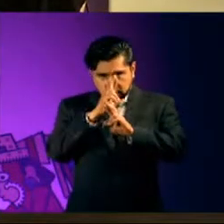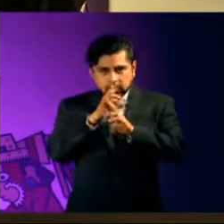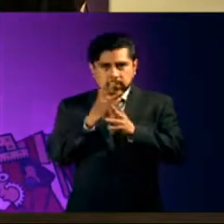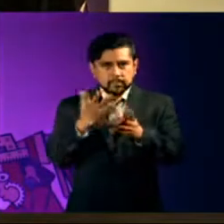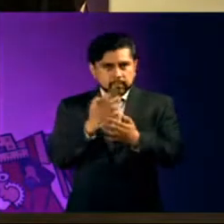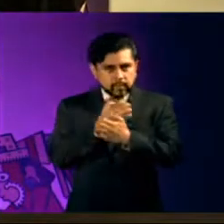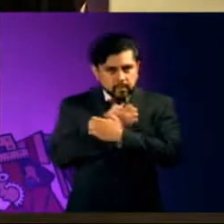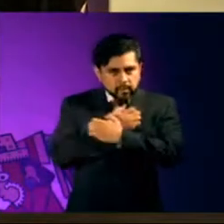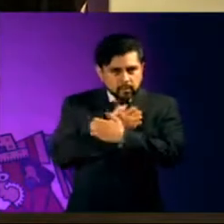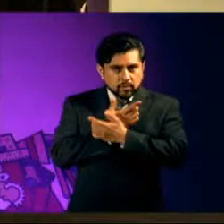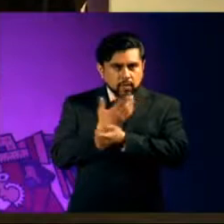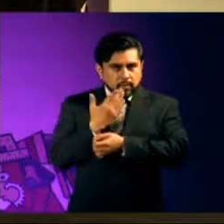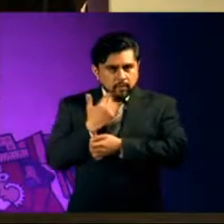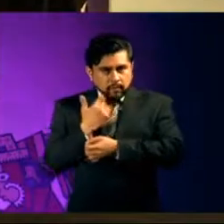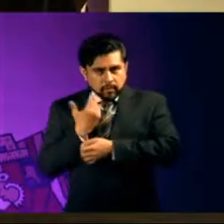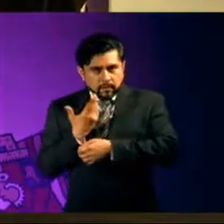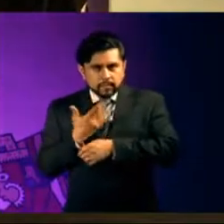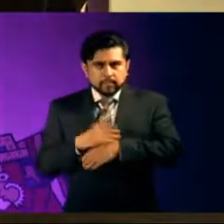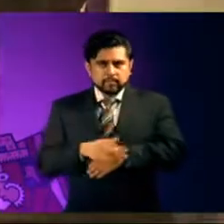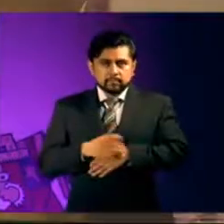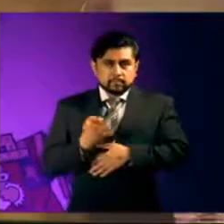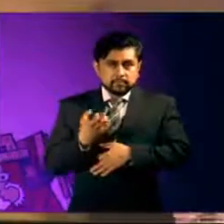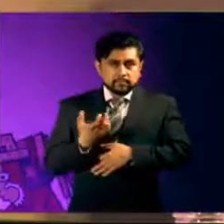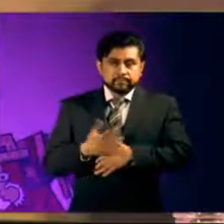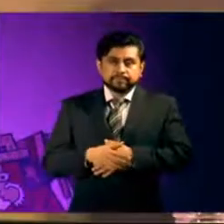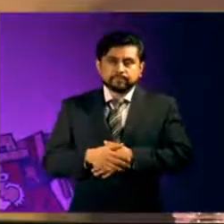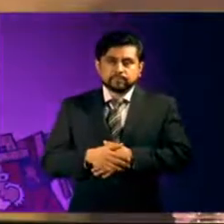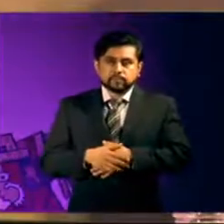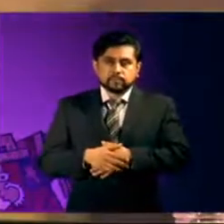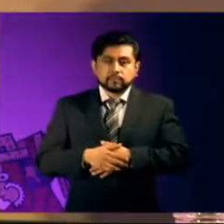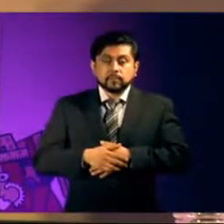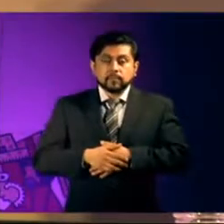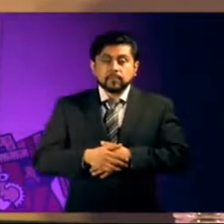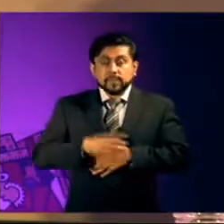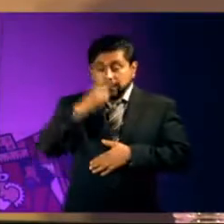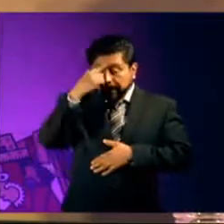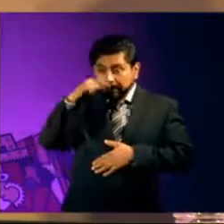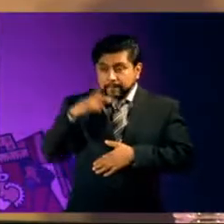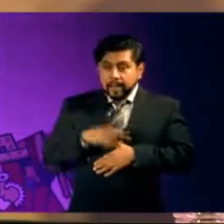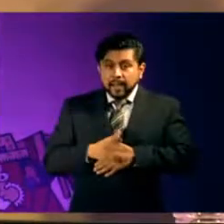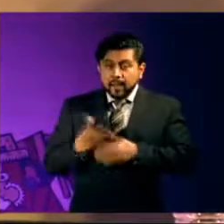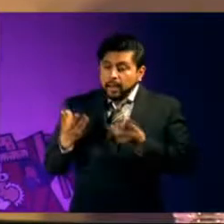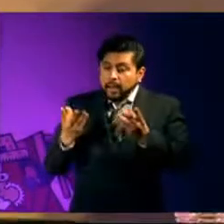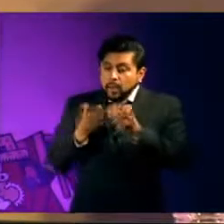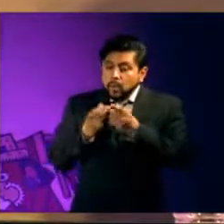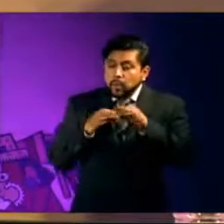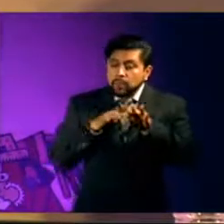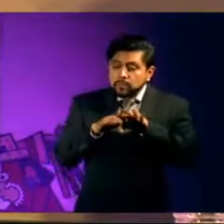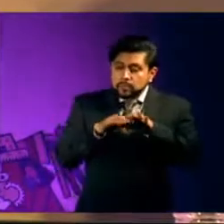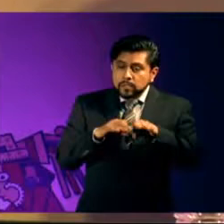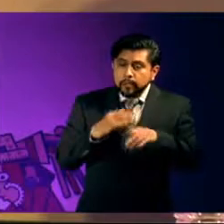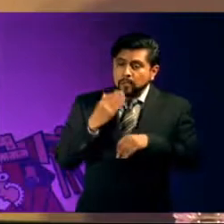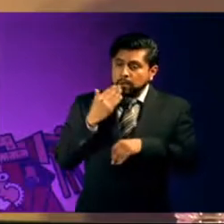educado amable amable para parlamentar con amabilidad